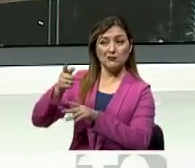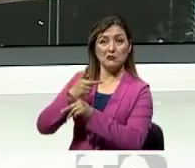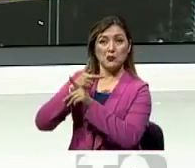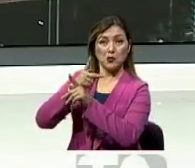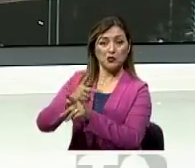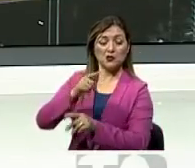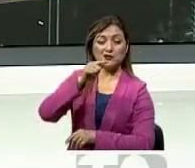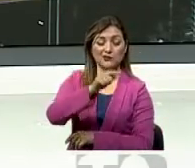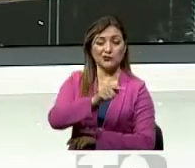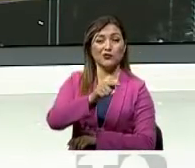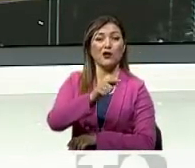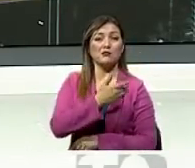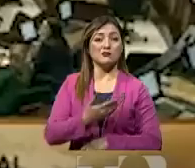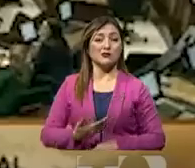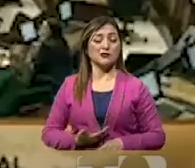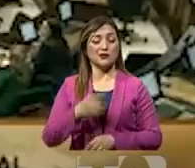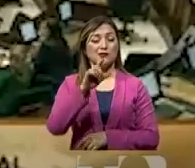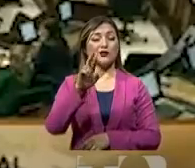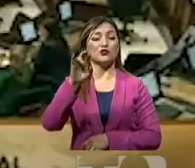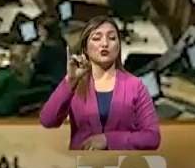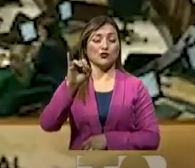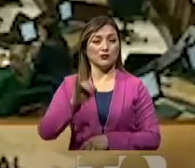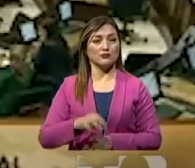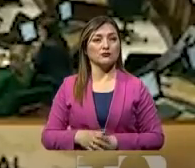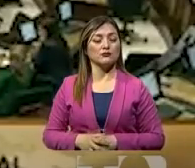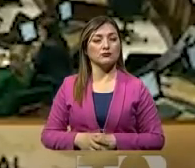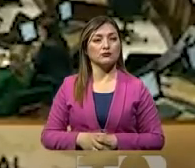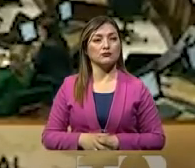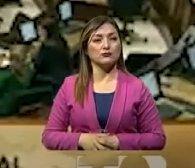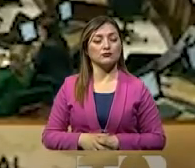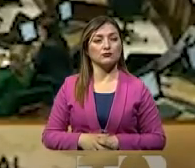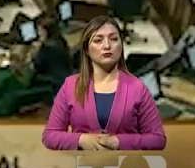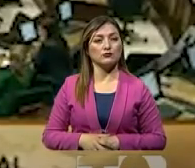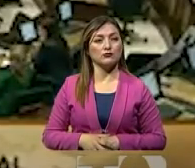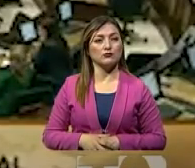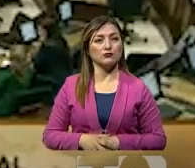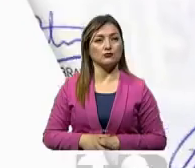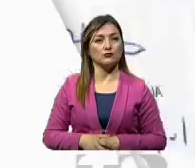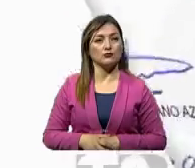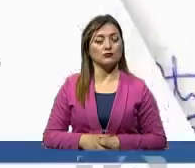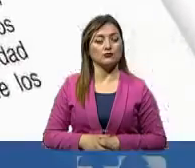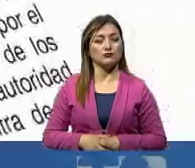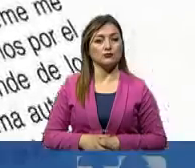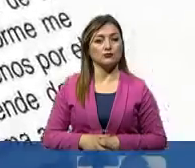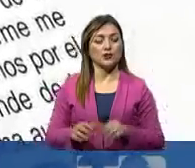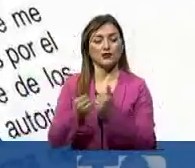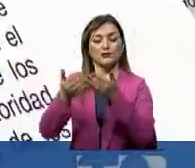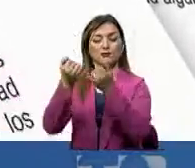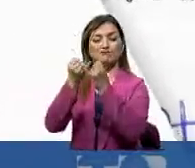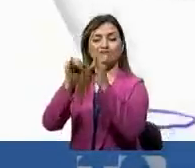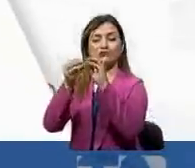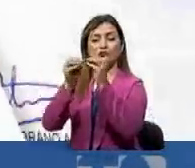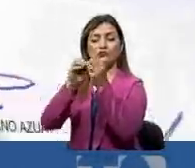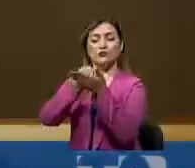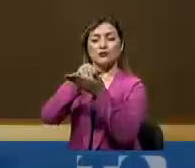medidas cautelares a Yori. Leísta Gruber Zambrano, quien... La denuncia del asambleísta independiente y miembro de la